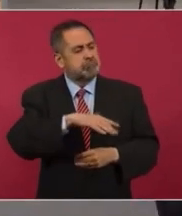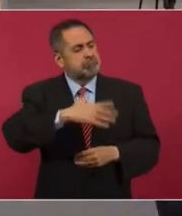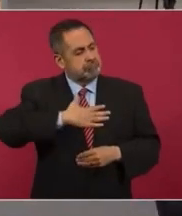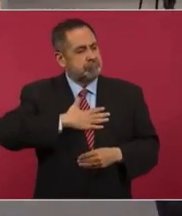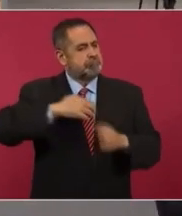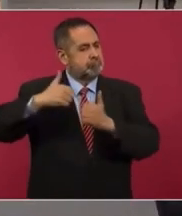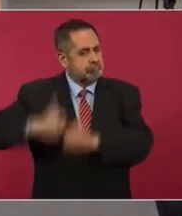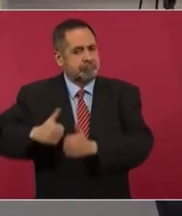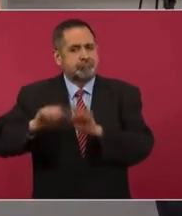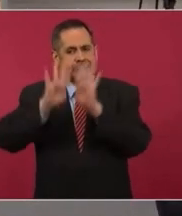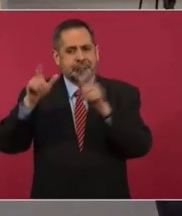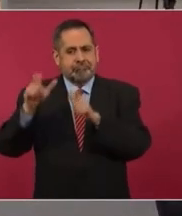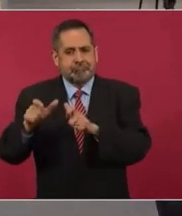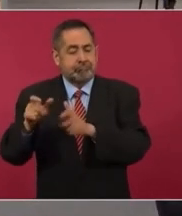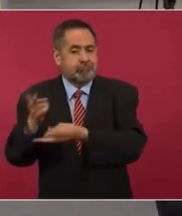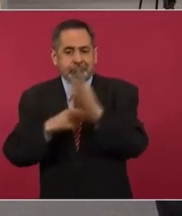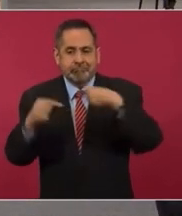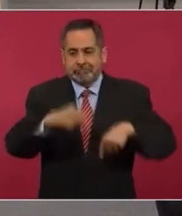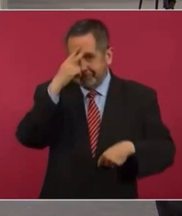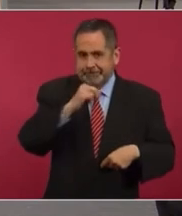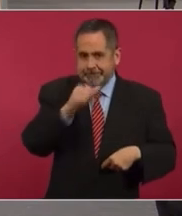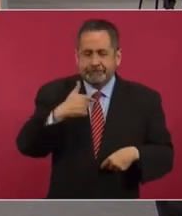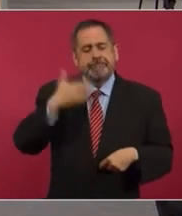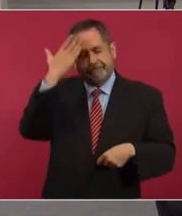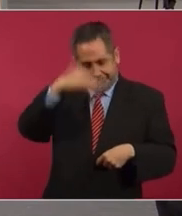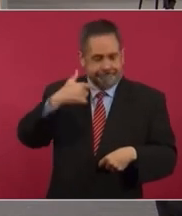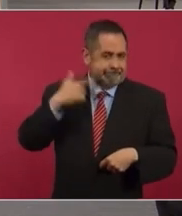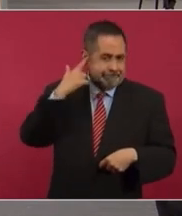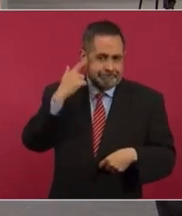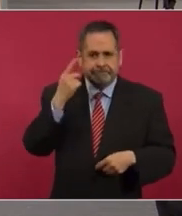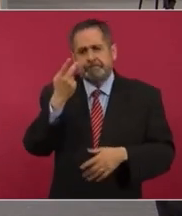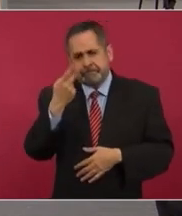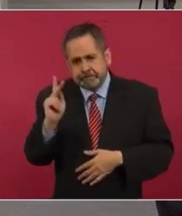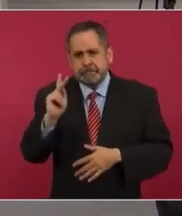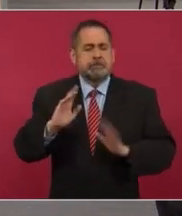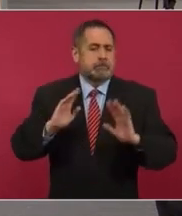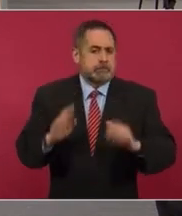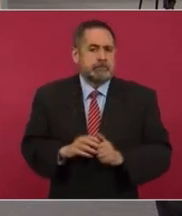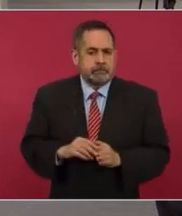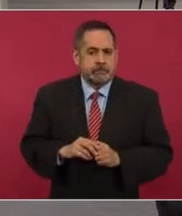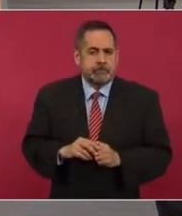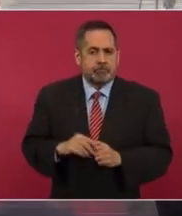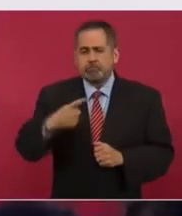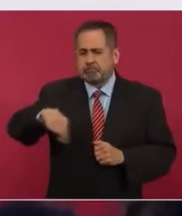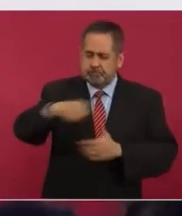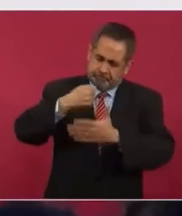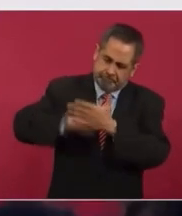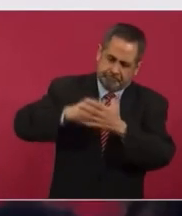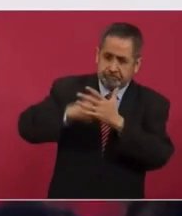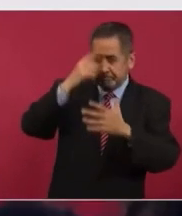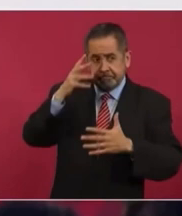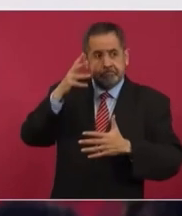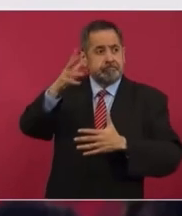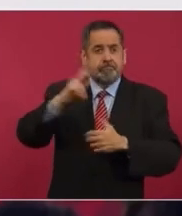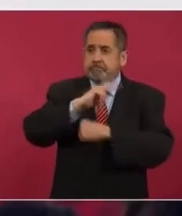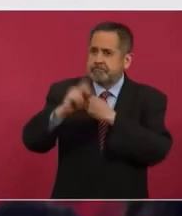Moctezuma retornara a México. Sin embargo, los que luchamos por la transformación de